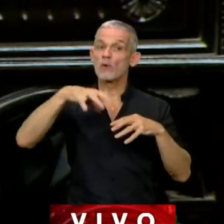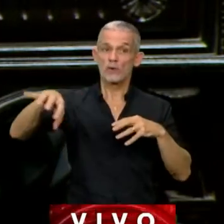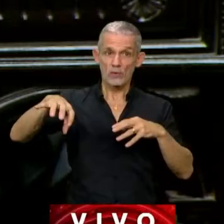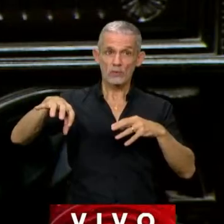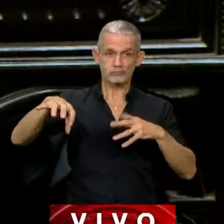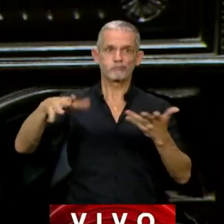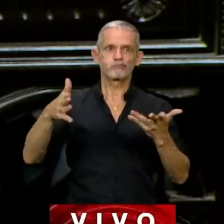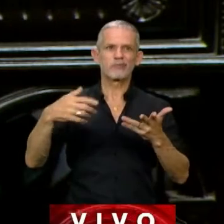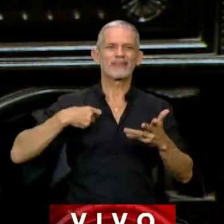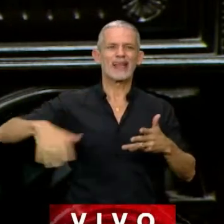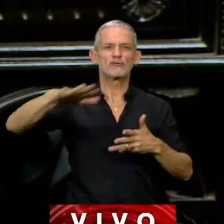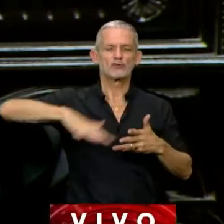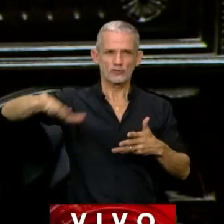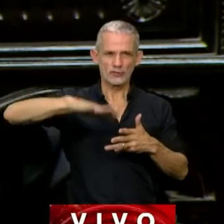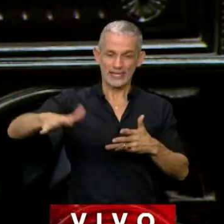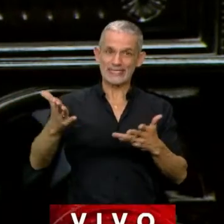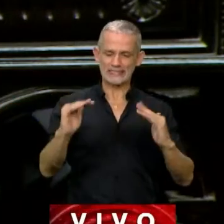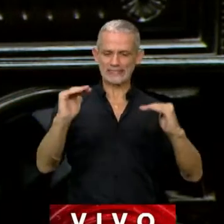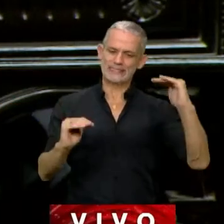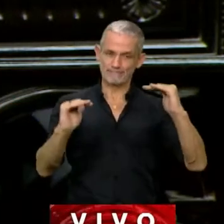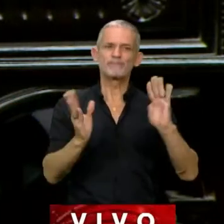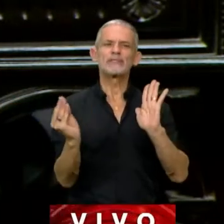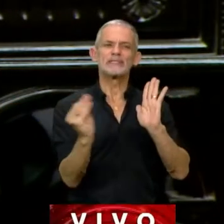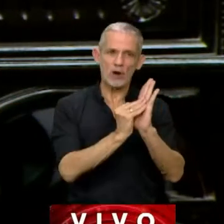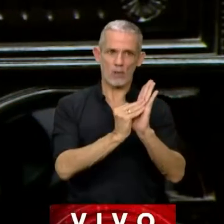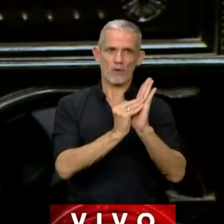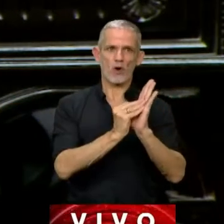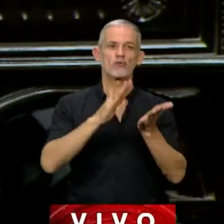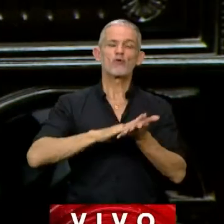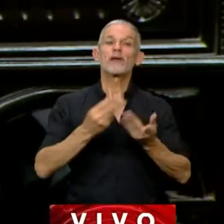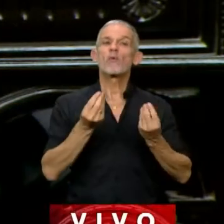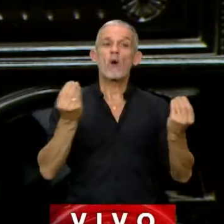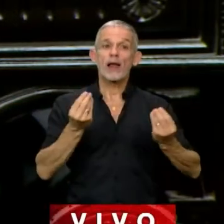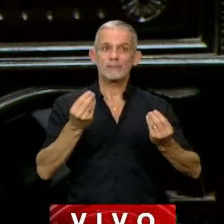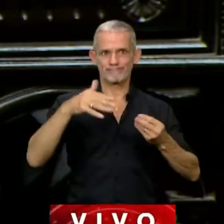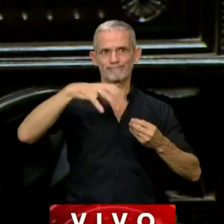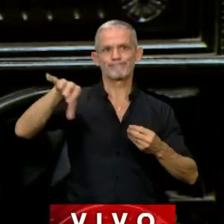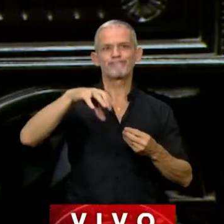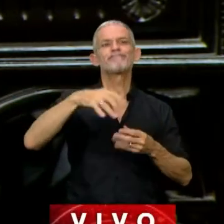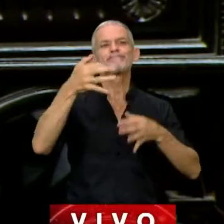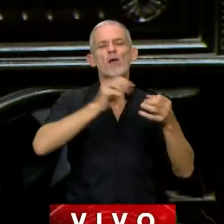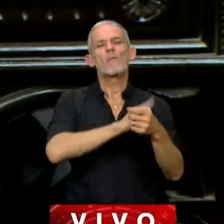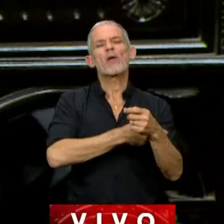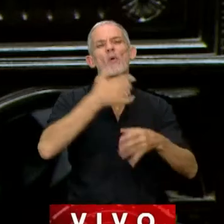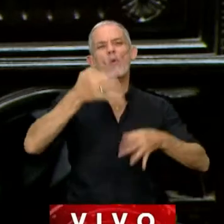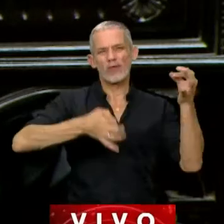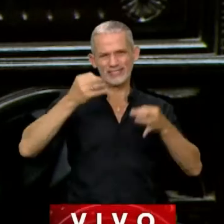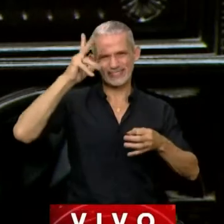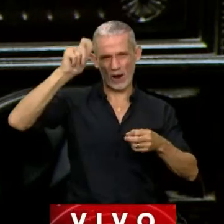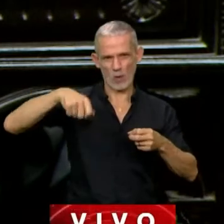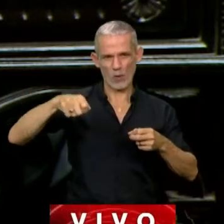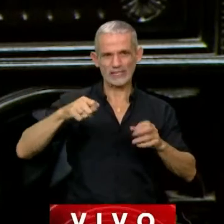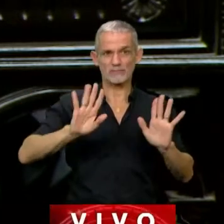sector de la sociedad y entonces se incorporó el tema vinculado al sector judicial que